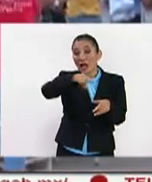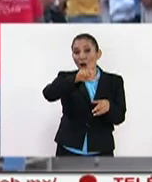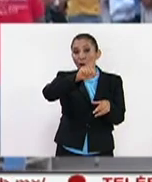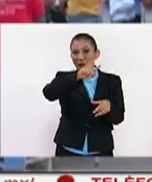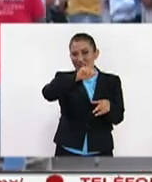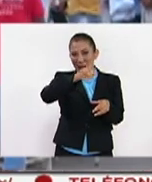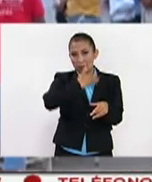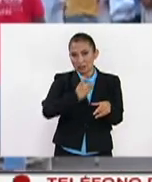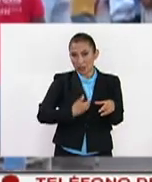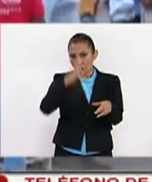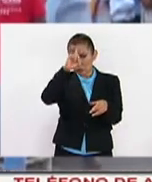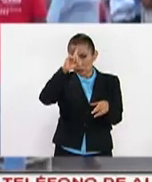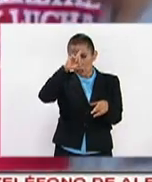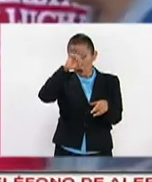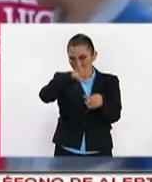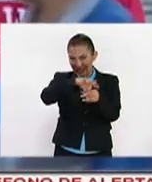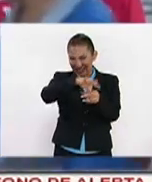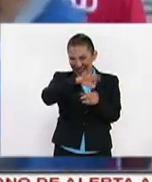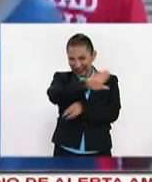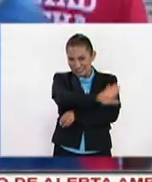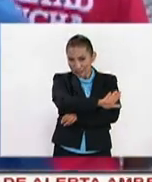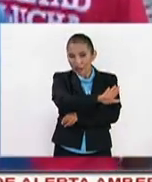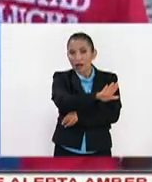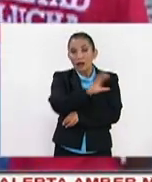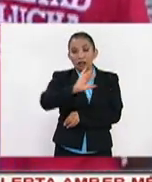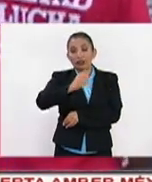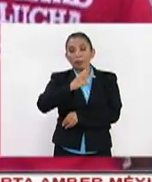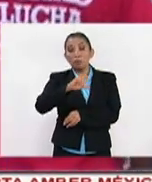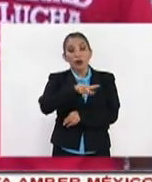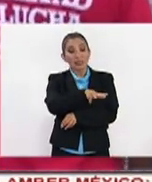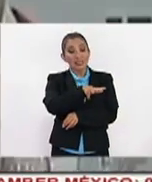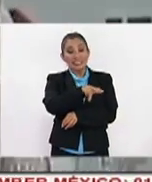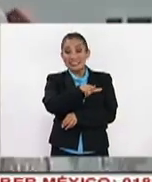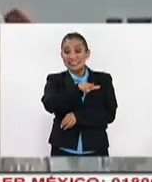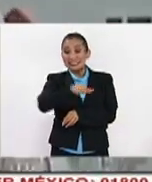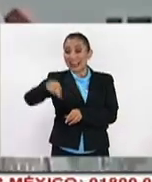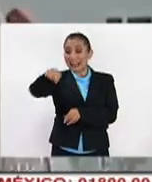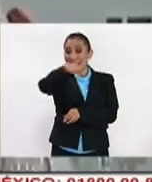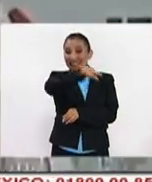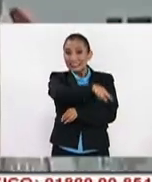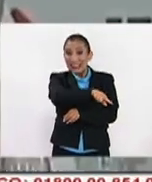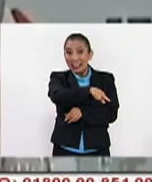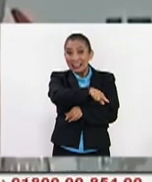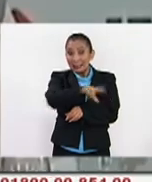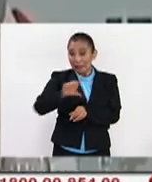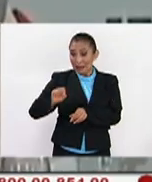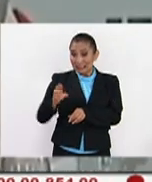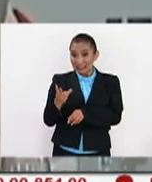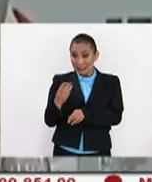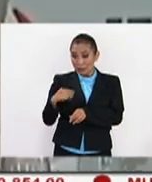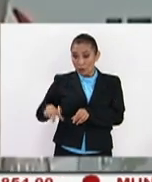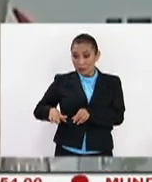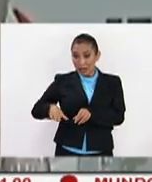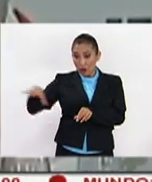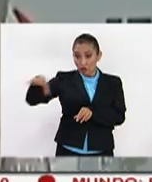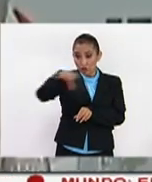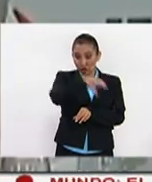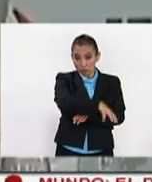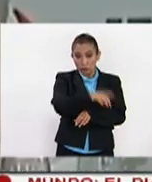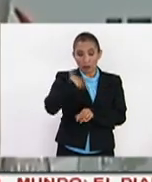Lucena, presidenta del Consejo Nacional Electoral, el chavismo se quedó con 17 de las 23 gubernaturas. La Mesa de Unidad